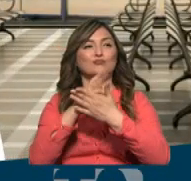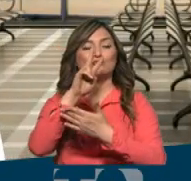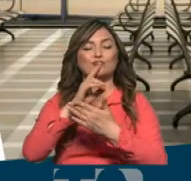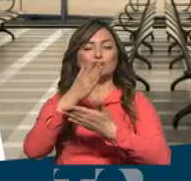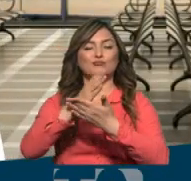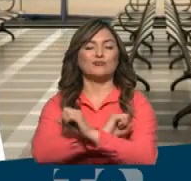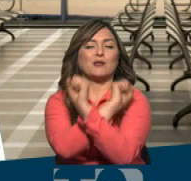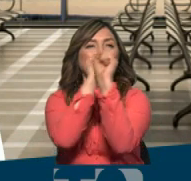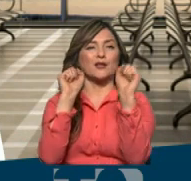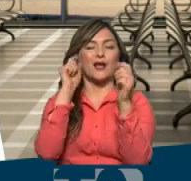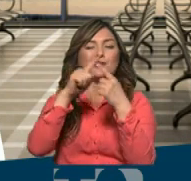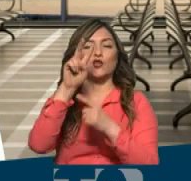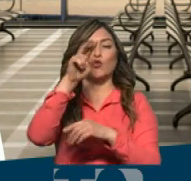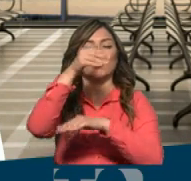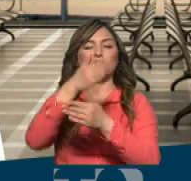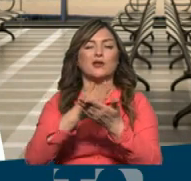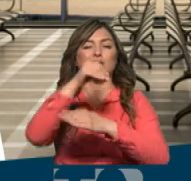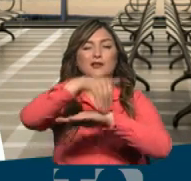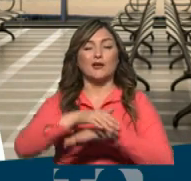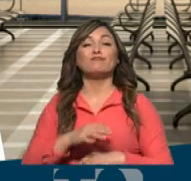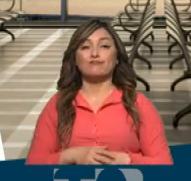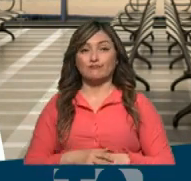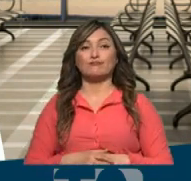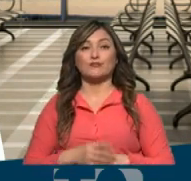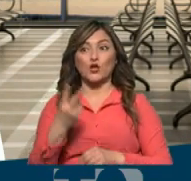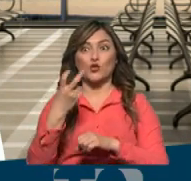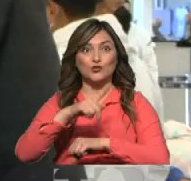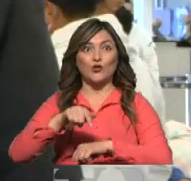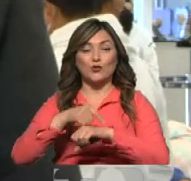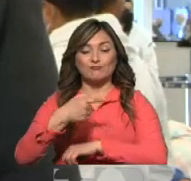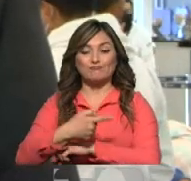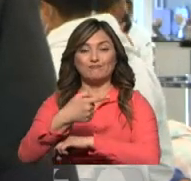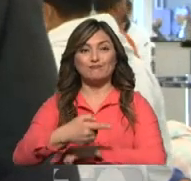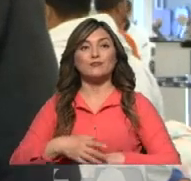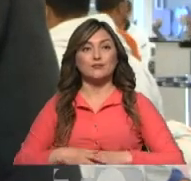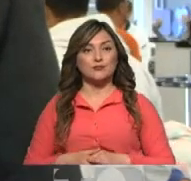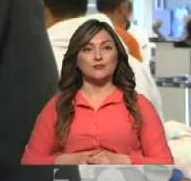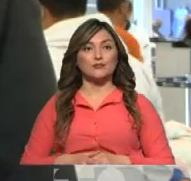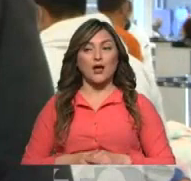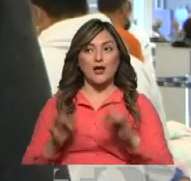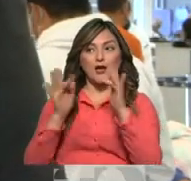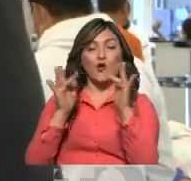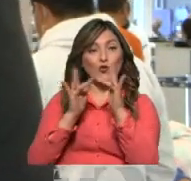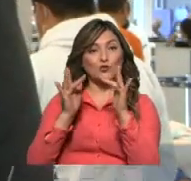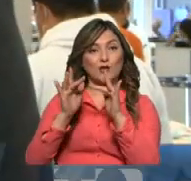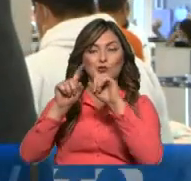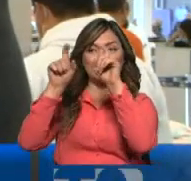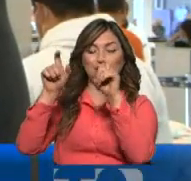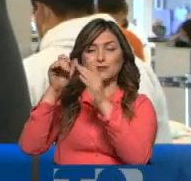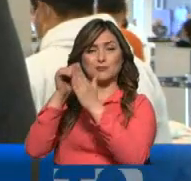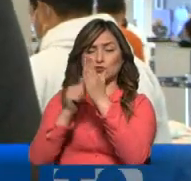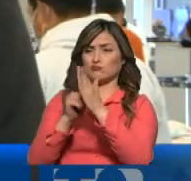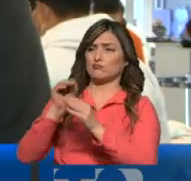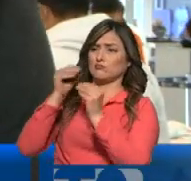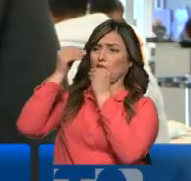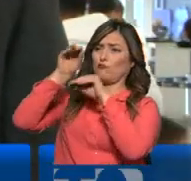de la mañana a 2:30 de la tarde, es decir, durante 12 horas cada día. Se han comunicado a las aerolíneas desde el mes de julio para